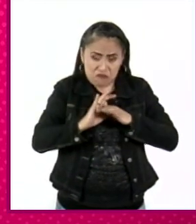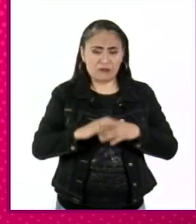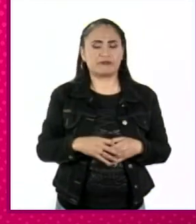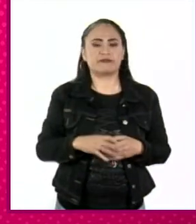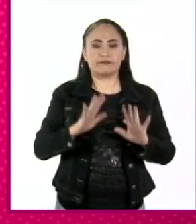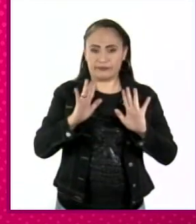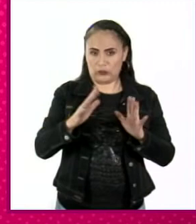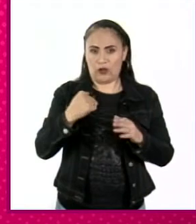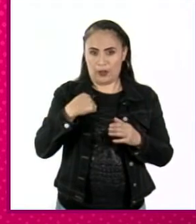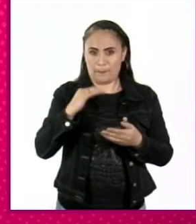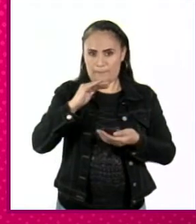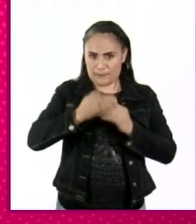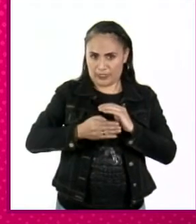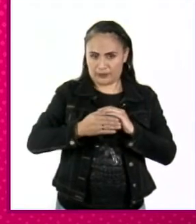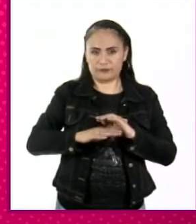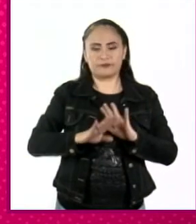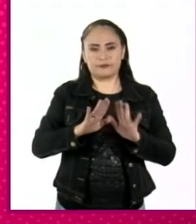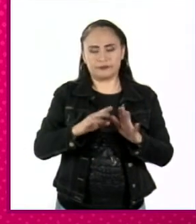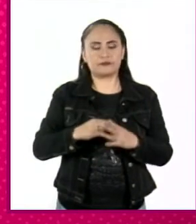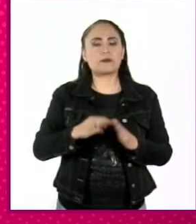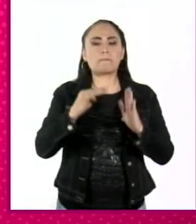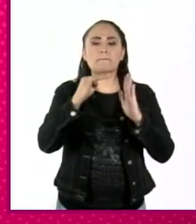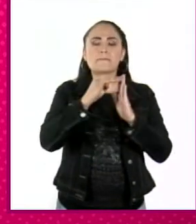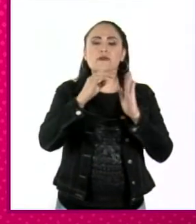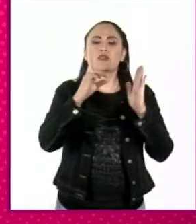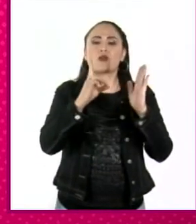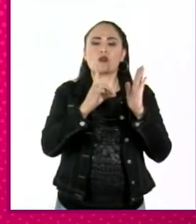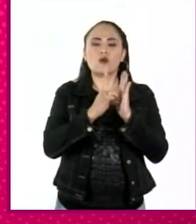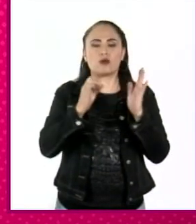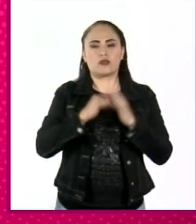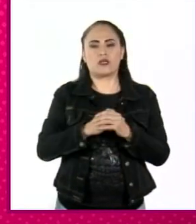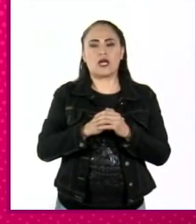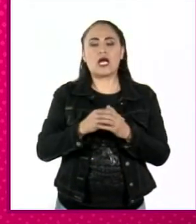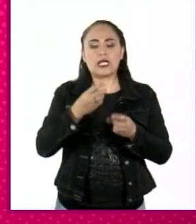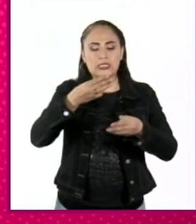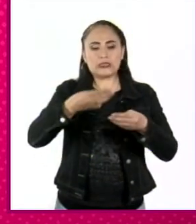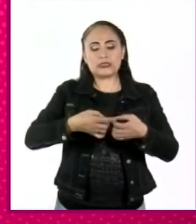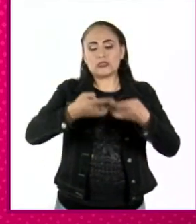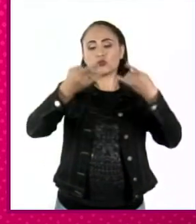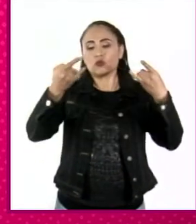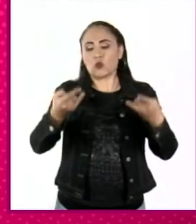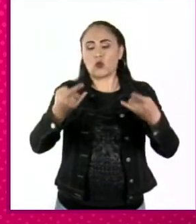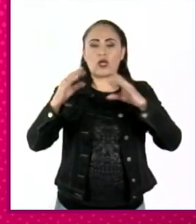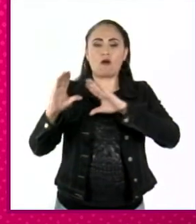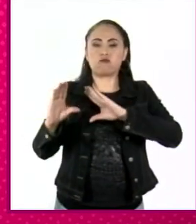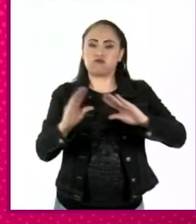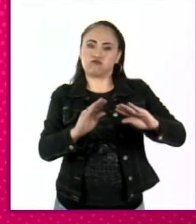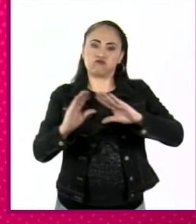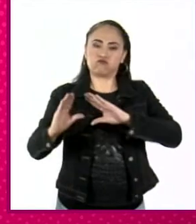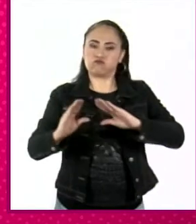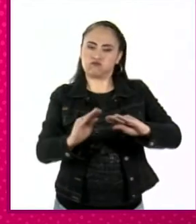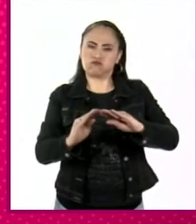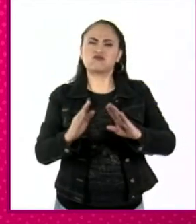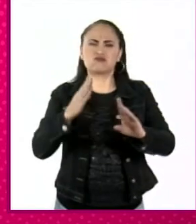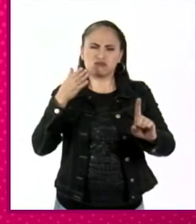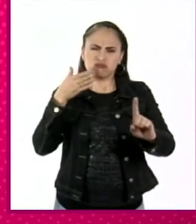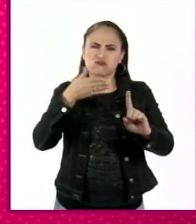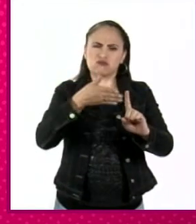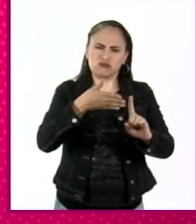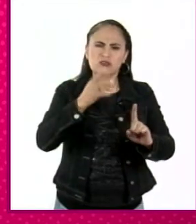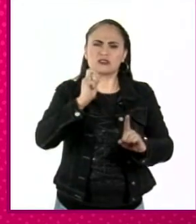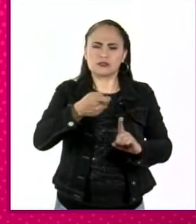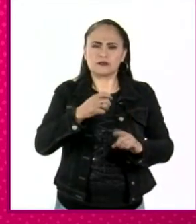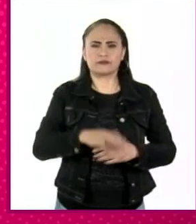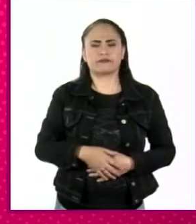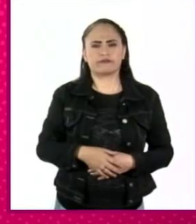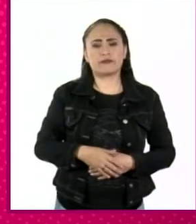punto, de manera metodológica, la enseñanza de la historia se ha enfocado, y eso es lo que se